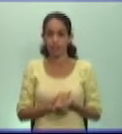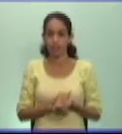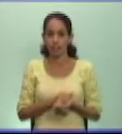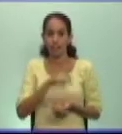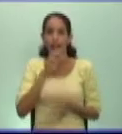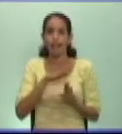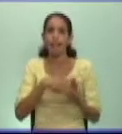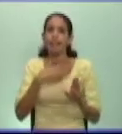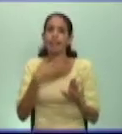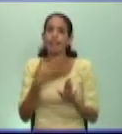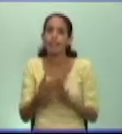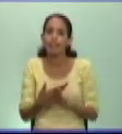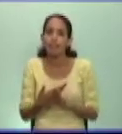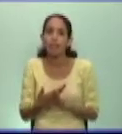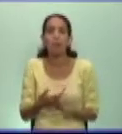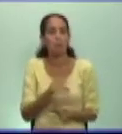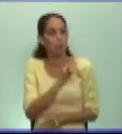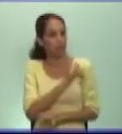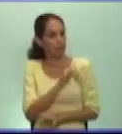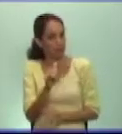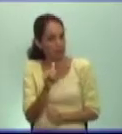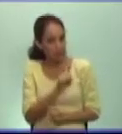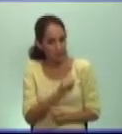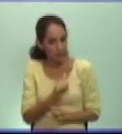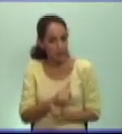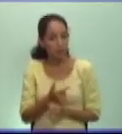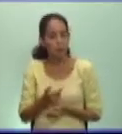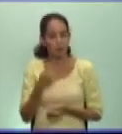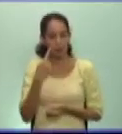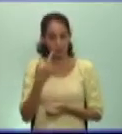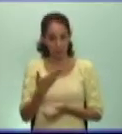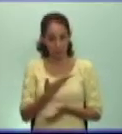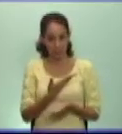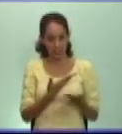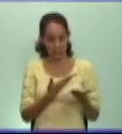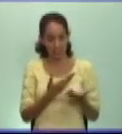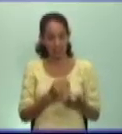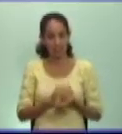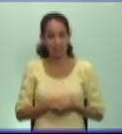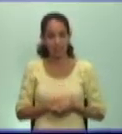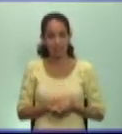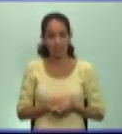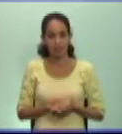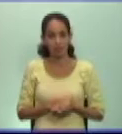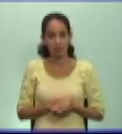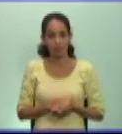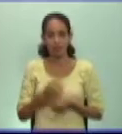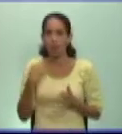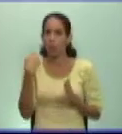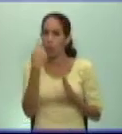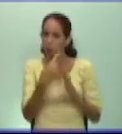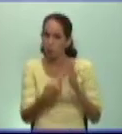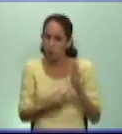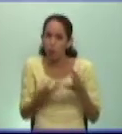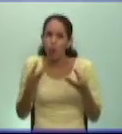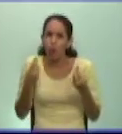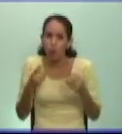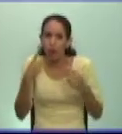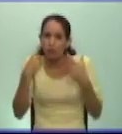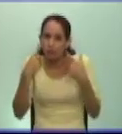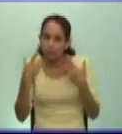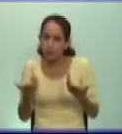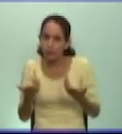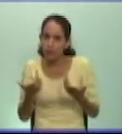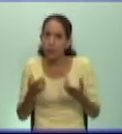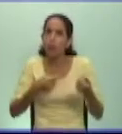continuaron dependiendo de las economías capitalistas desarrolladas. ¿Cuántas particularidades no vimos? Lo analizamos desde el punto de vista